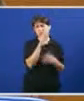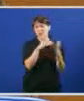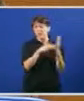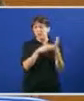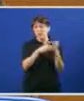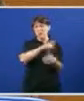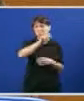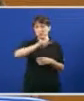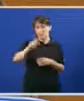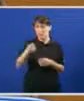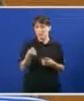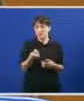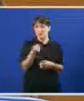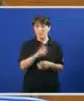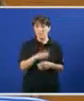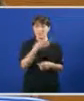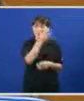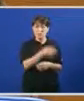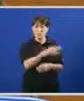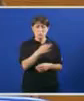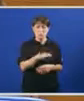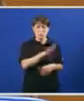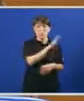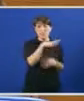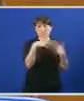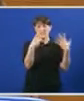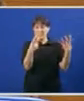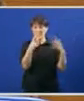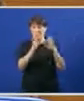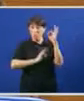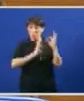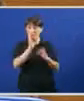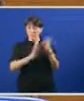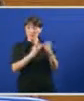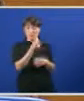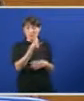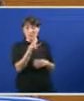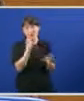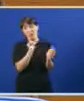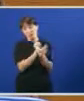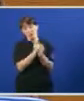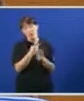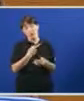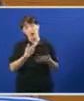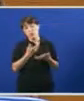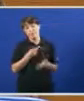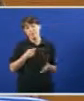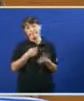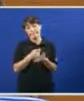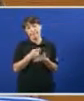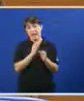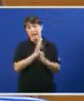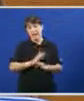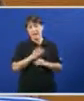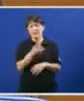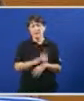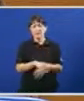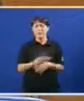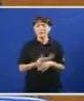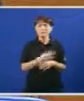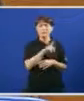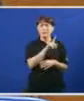o 47% del total, que no cobran ninguna prestación. Que hay 12.000 personas